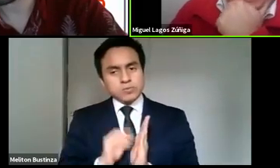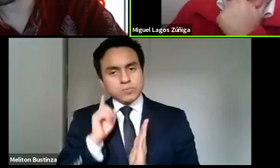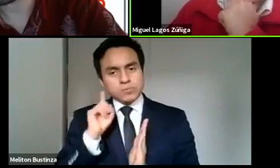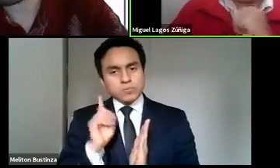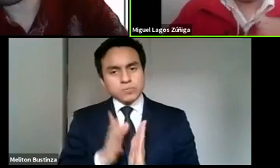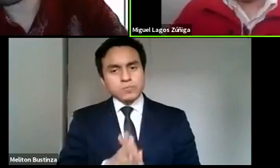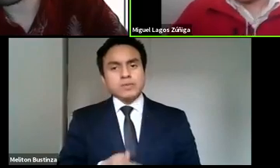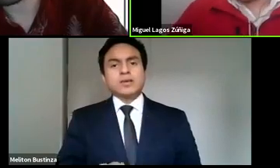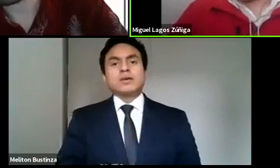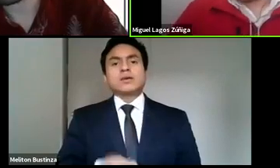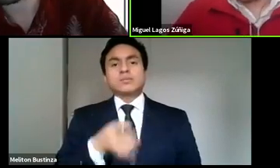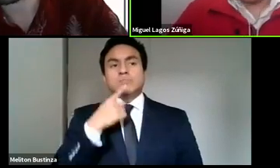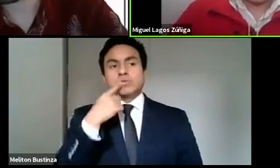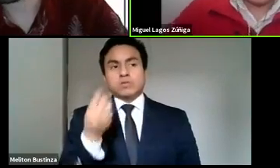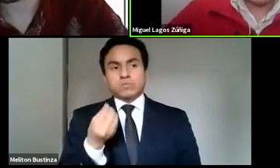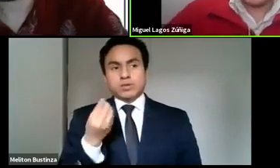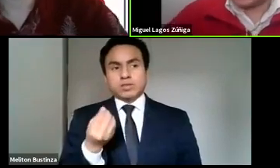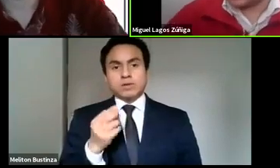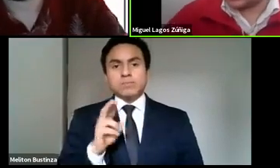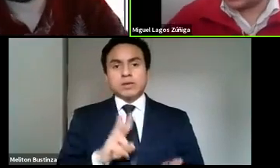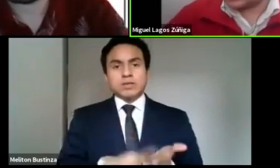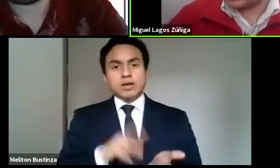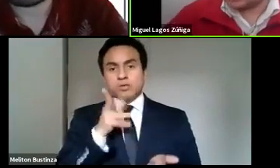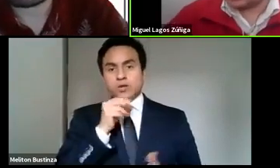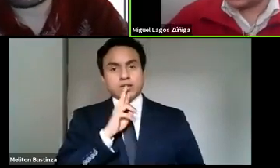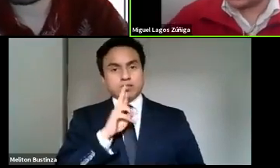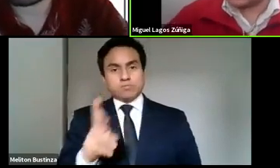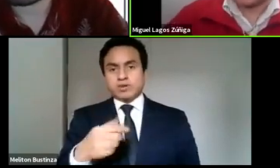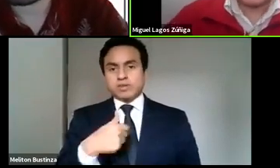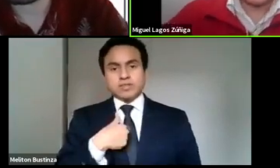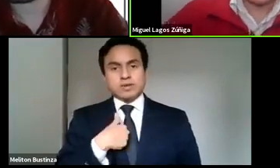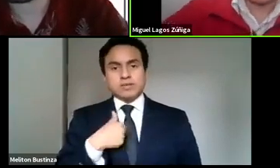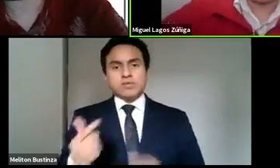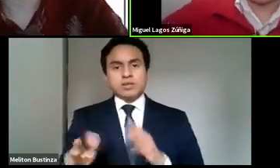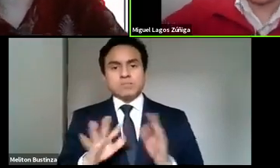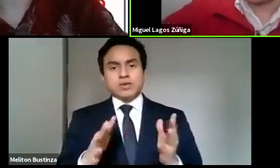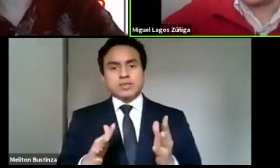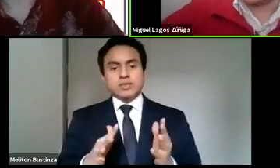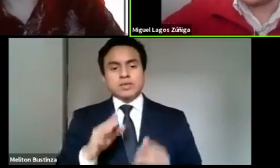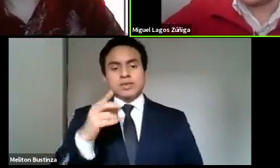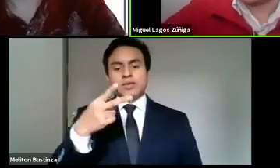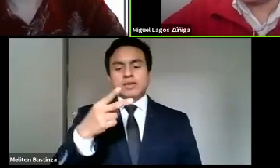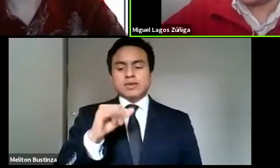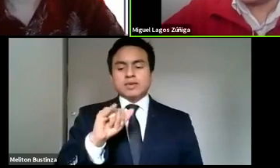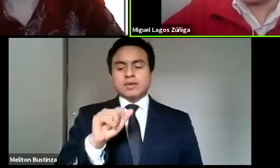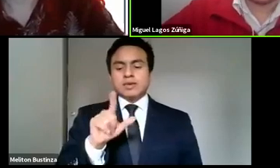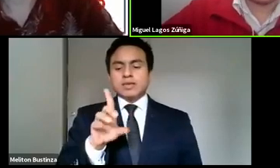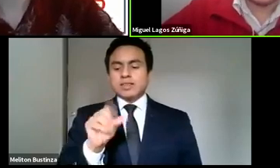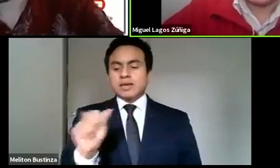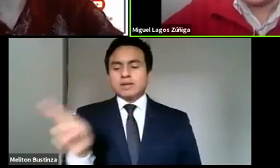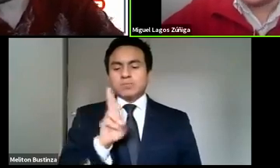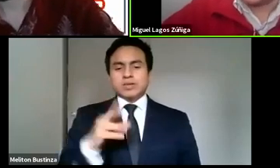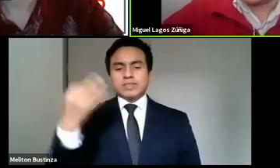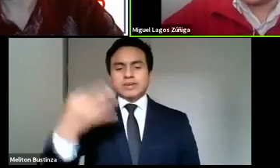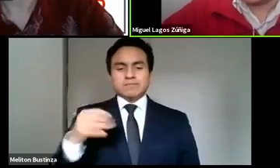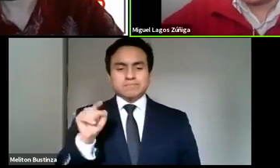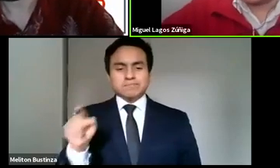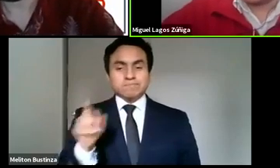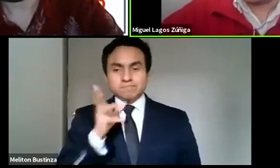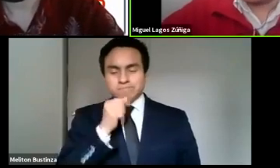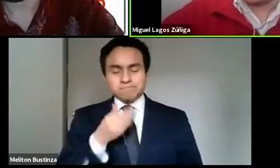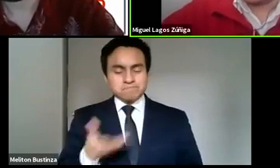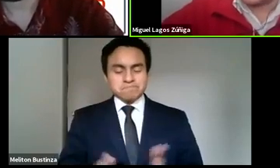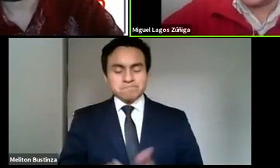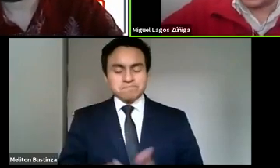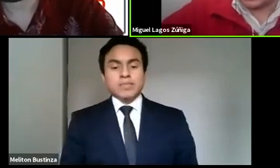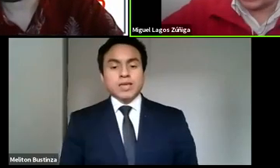Ya, una buena pregunta. La verdad es que no tengo la respuesta yo. Probablemente si estuviera Hilda acá tendría la respuesta más acertada.